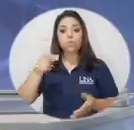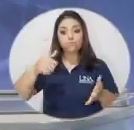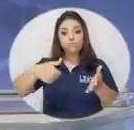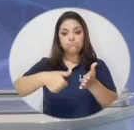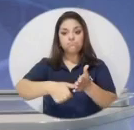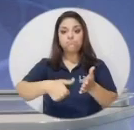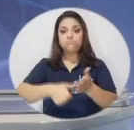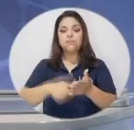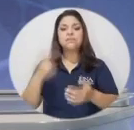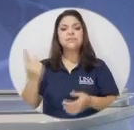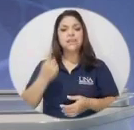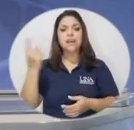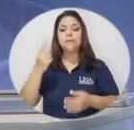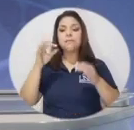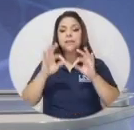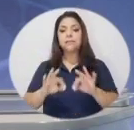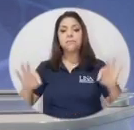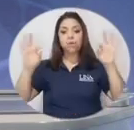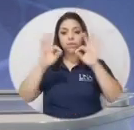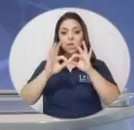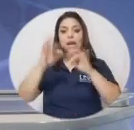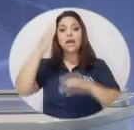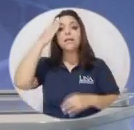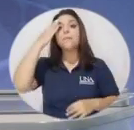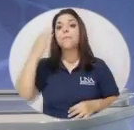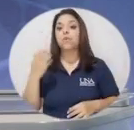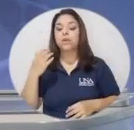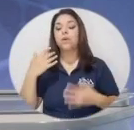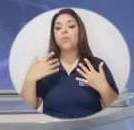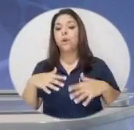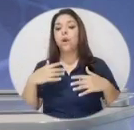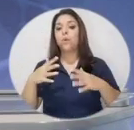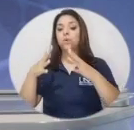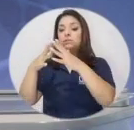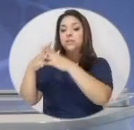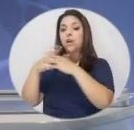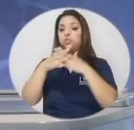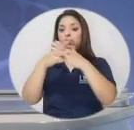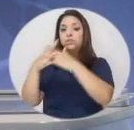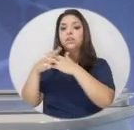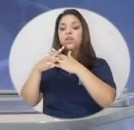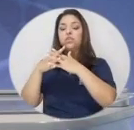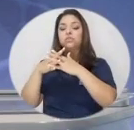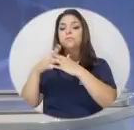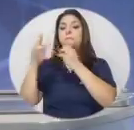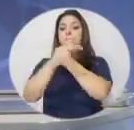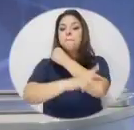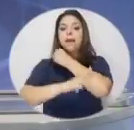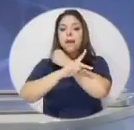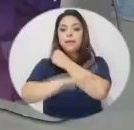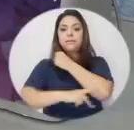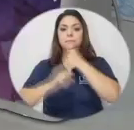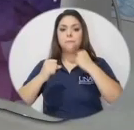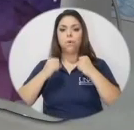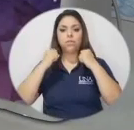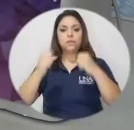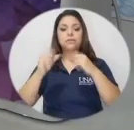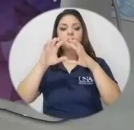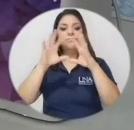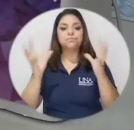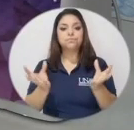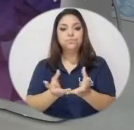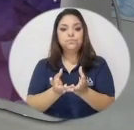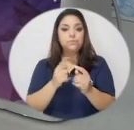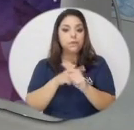es importante, siempre ha sido importante por el papel que tienen los Estados Unidos, ¿verdad?, como potencia mundial, pero que en el marco de la pandemia por